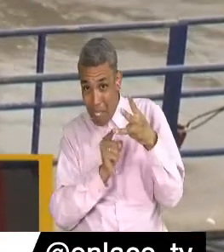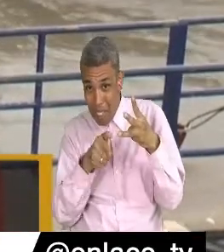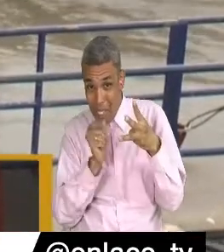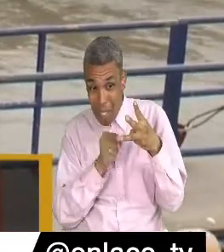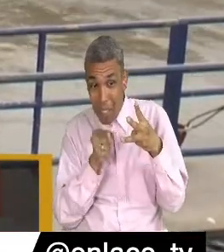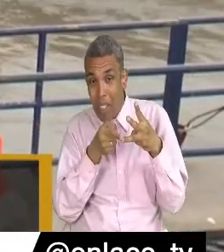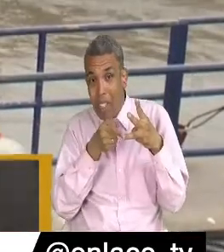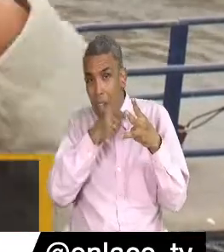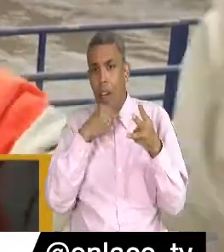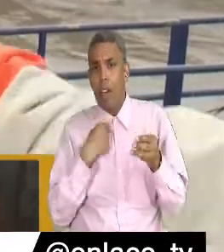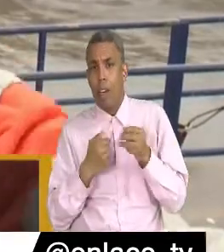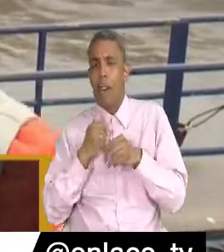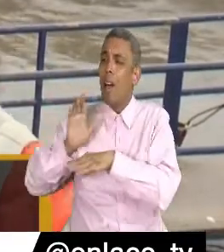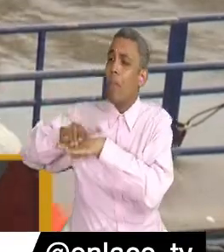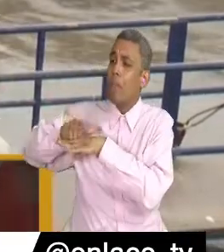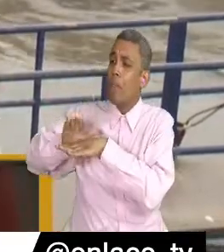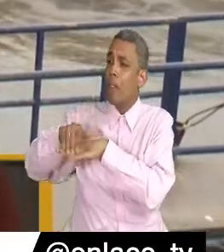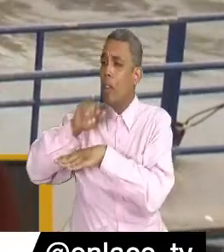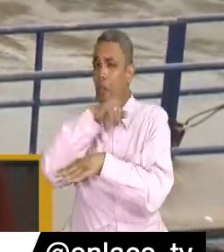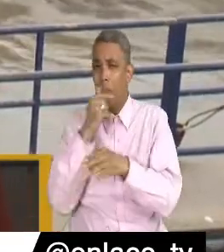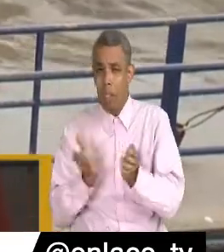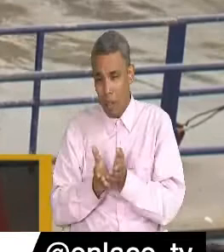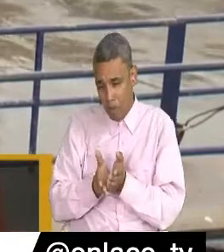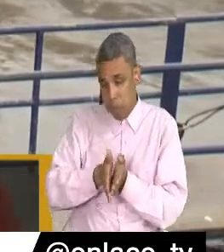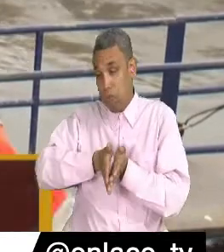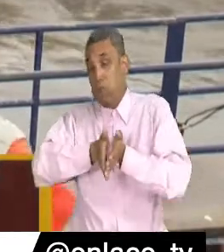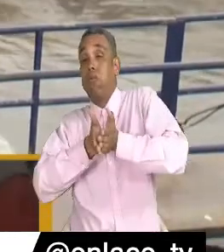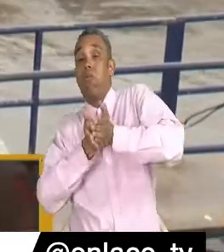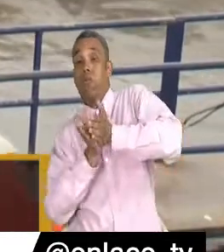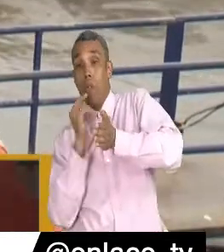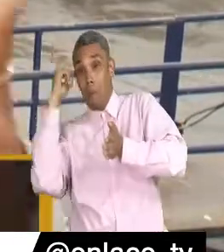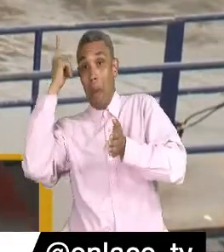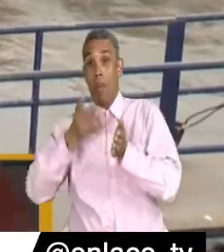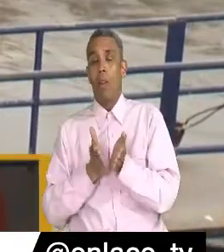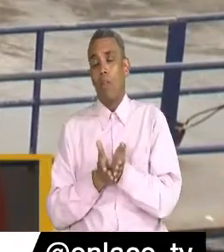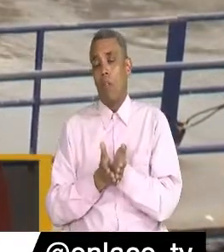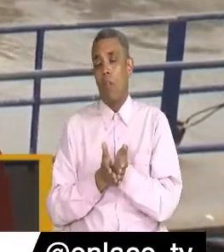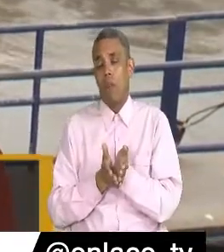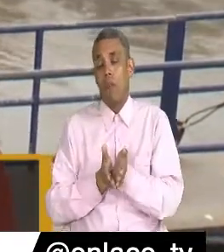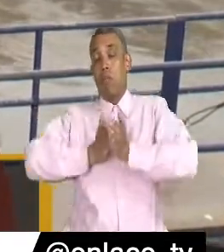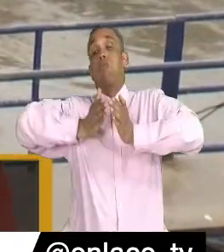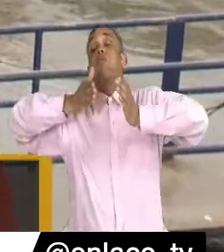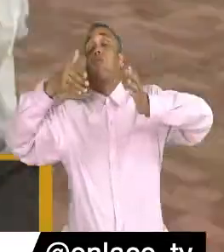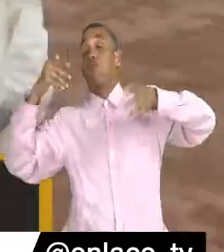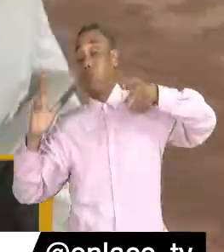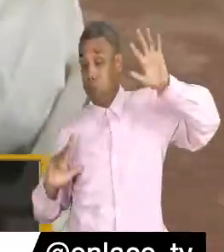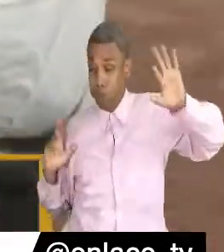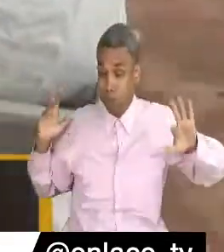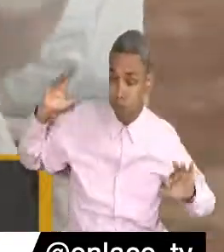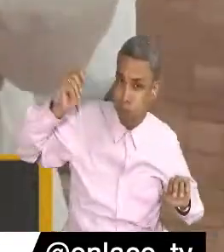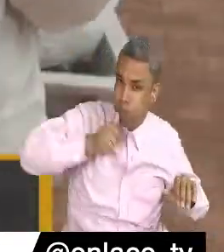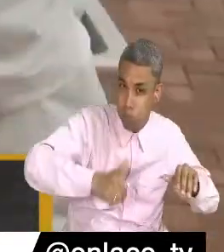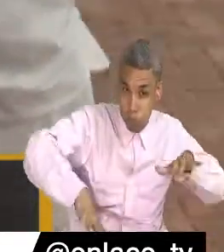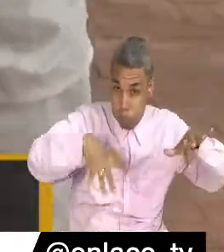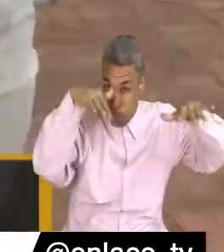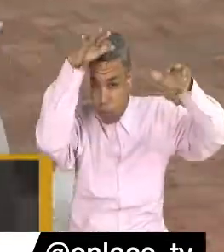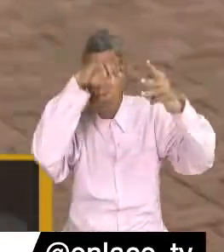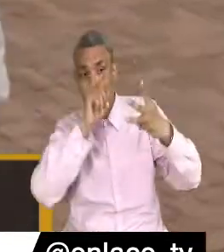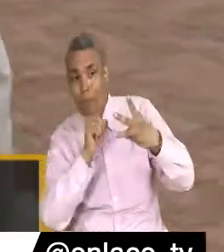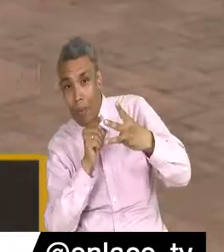Kingo se lanzó a cogerlo. Y cuando lo cogió, seguramente él llegó y ¡pran! Lo abrazó. Hasta el lugar del